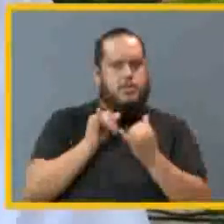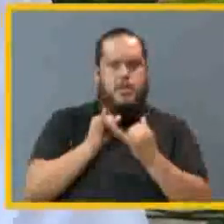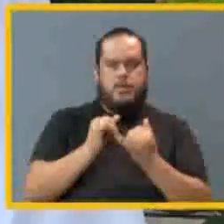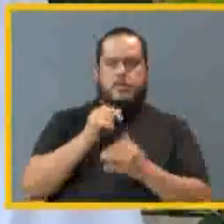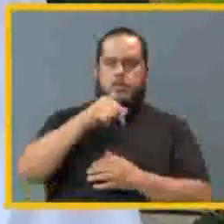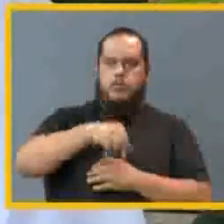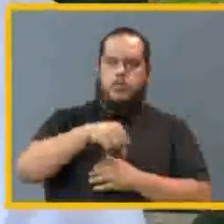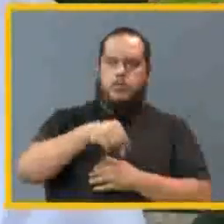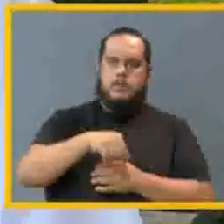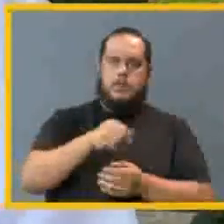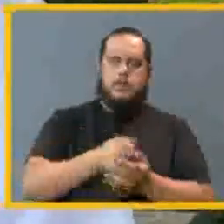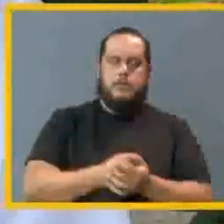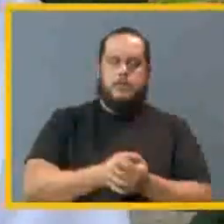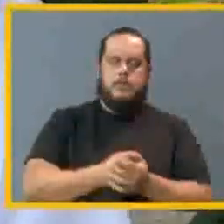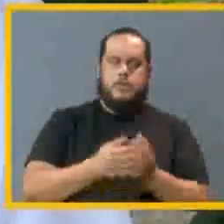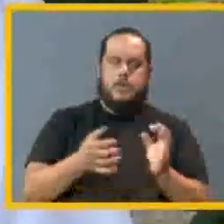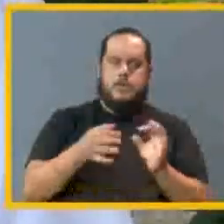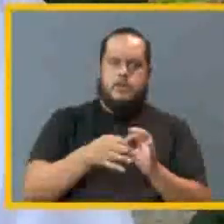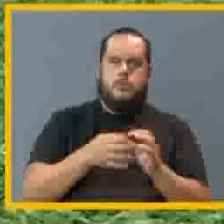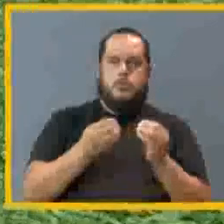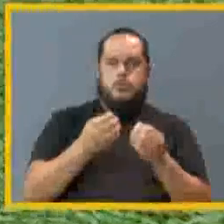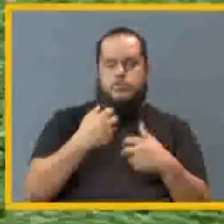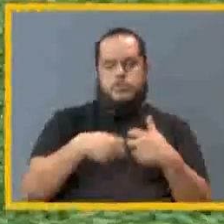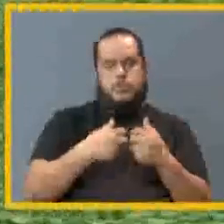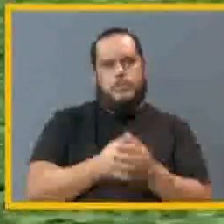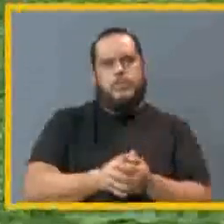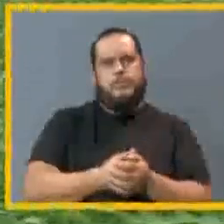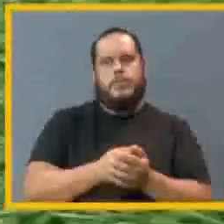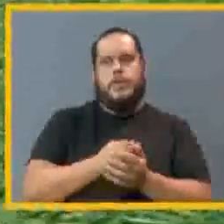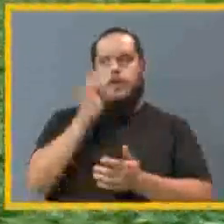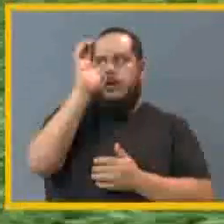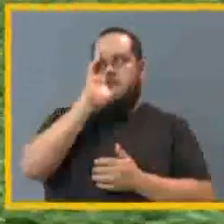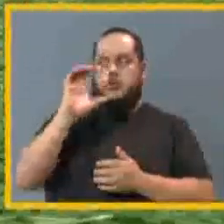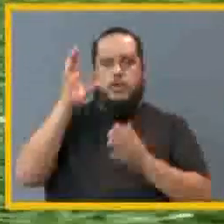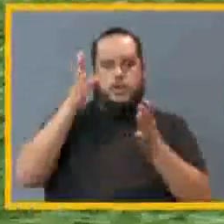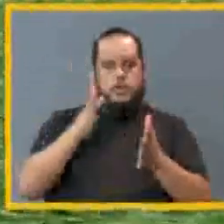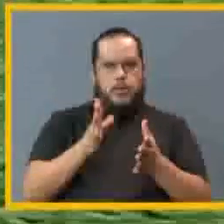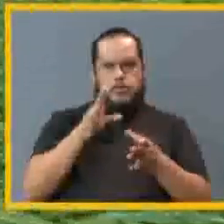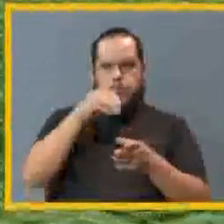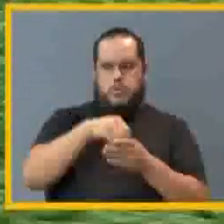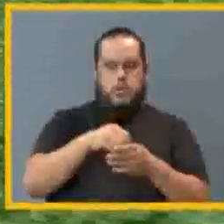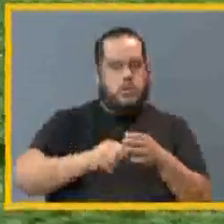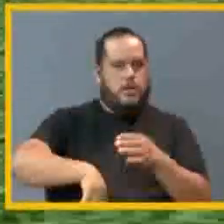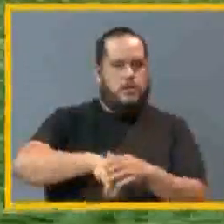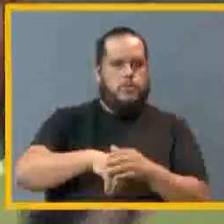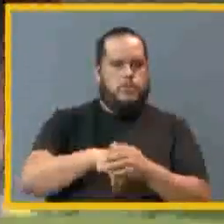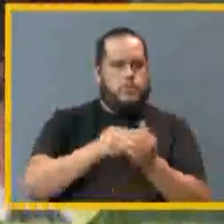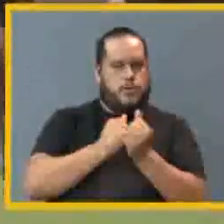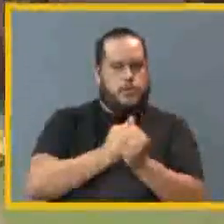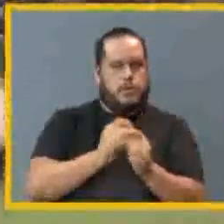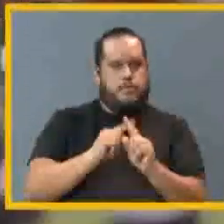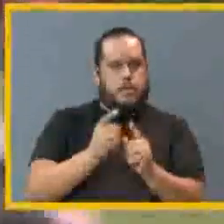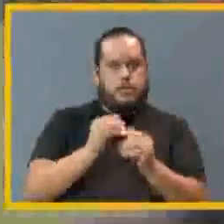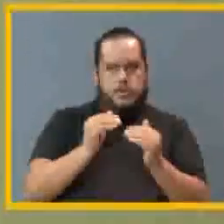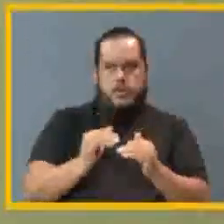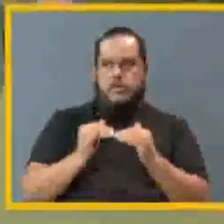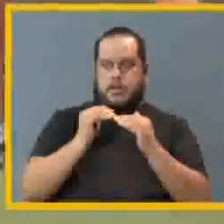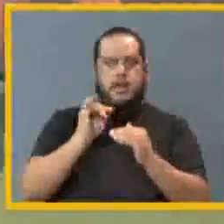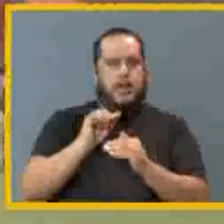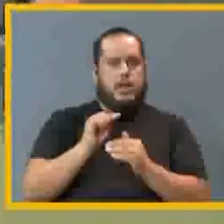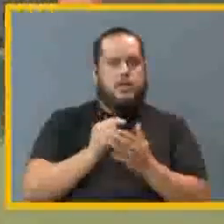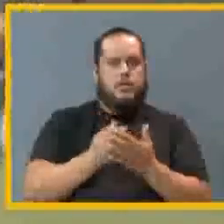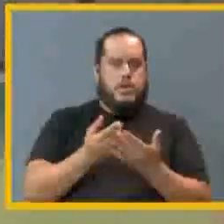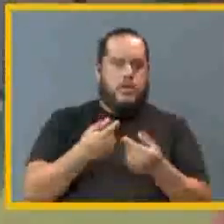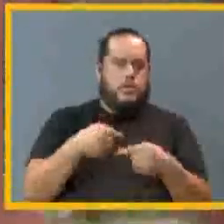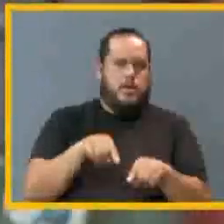hoy Limón con tanto problema. Los caribeños formarían parte del fútbol aficionado. Sin embargo, en caso de ascender, esto sería